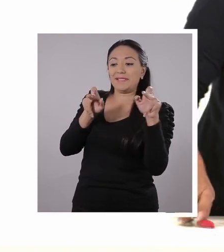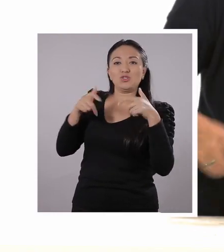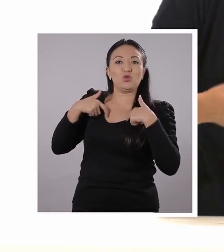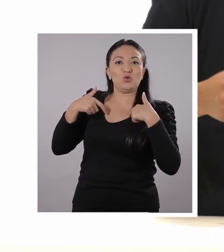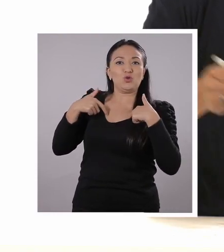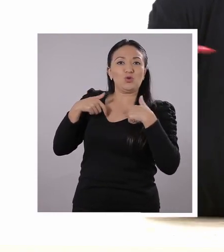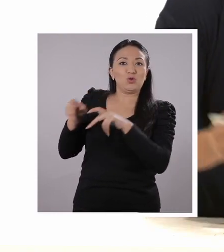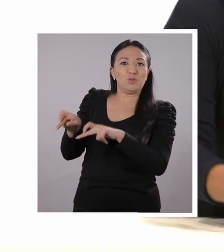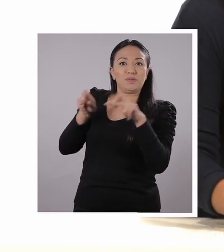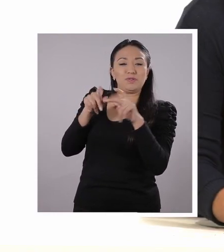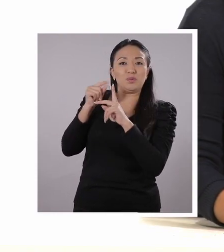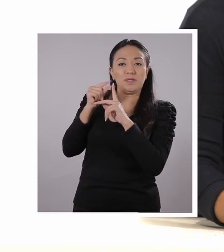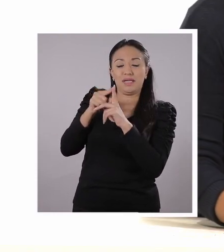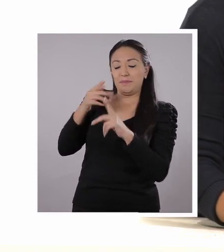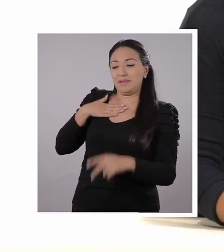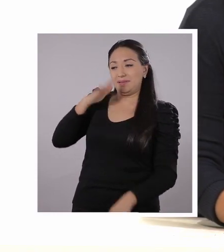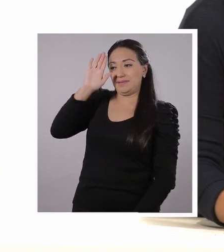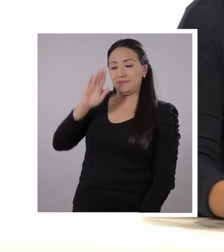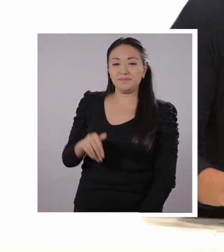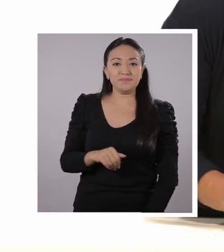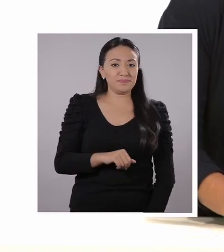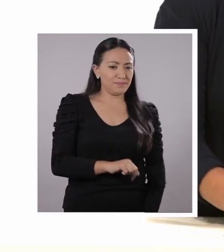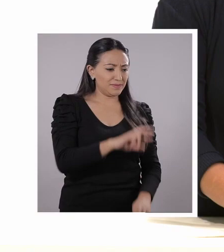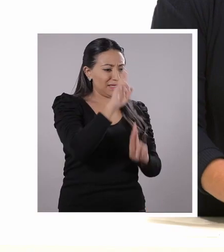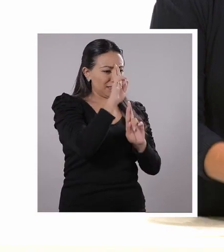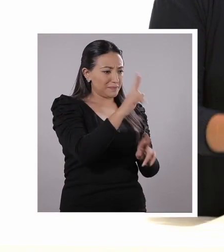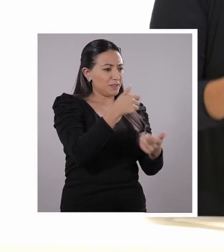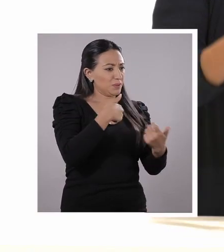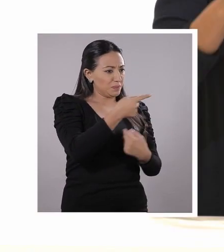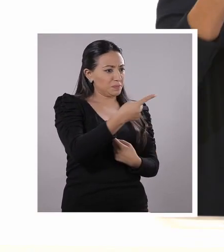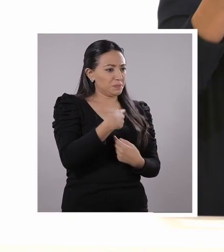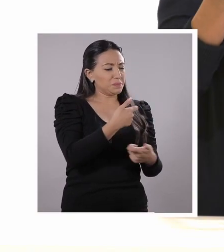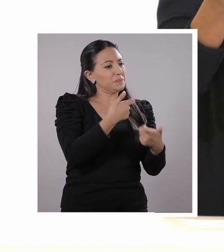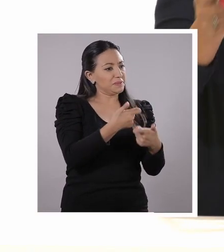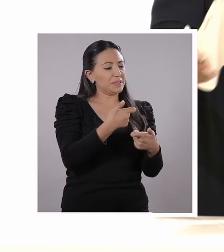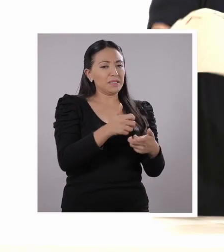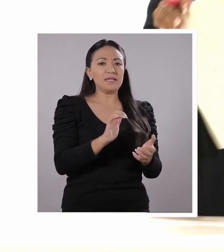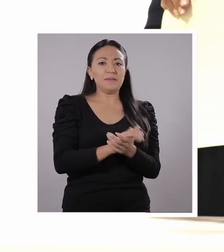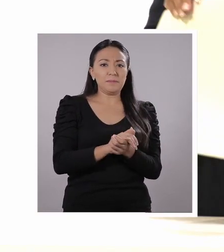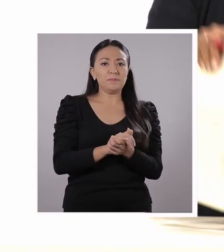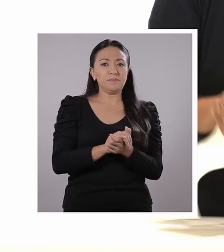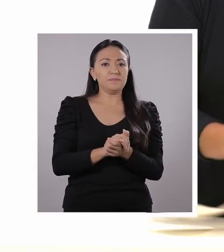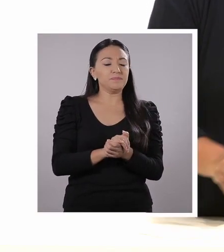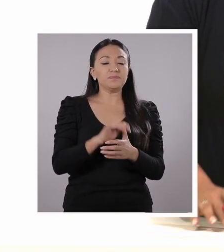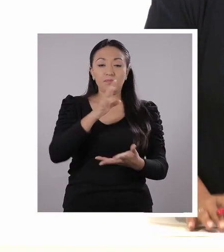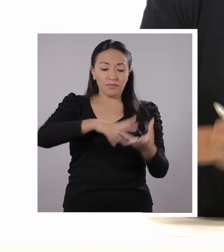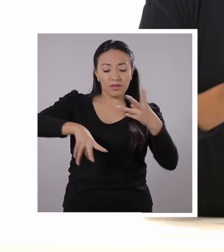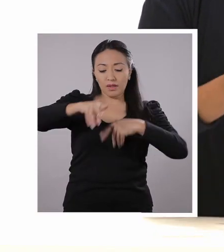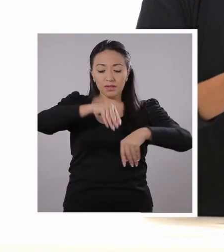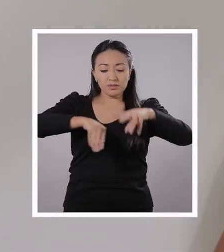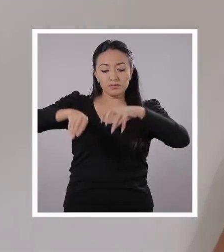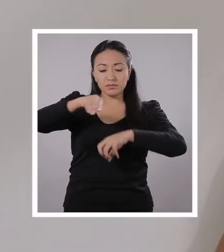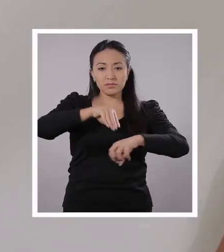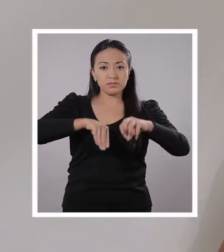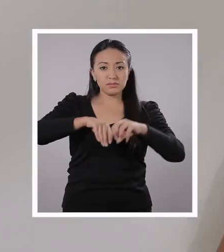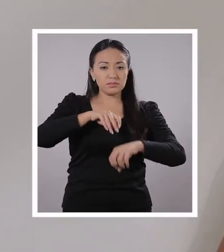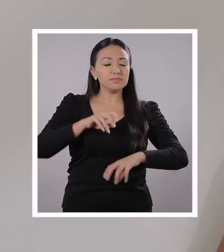Permiso. Un punto para la profe Carla. Qué hermoso, qué manera de respetarnos hablando. Mire, palabras de cortesía. Muy bien,